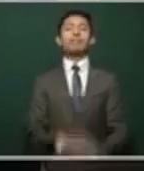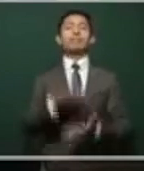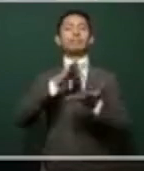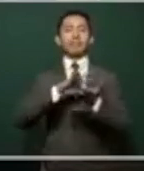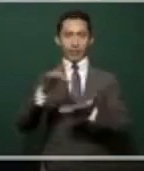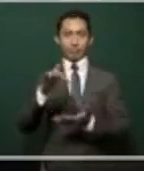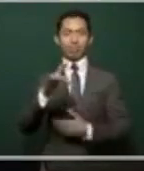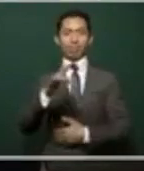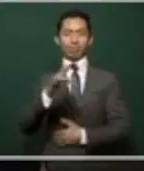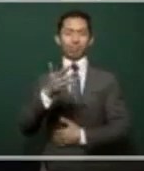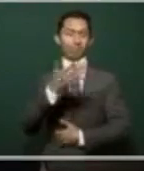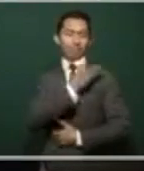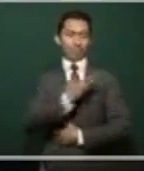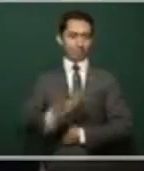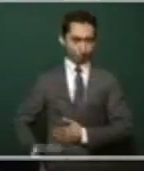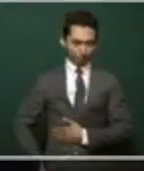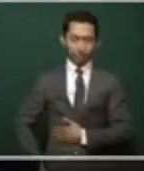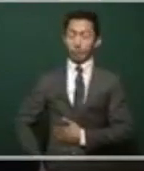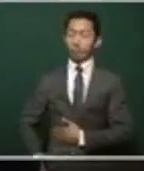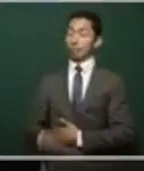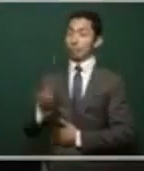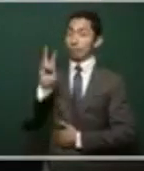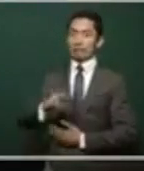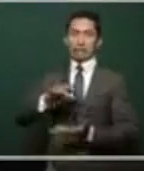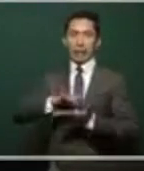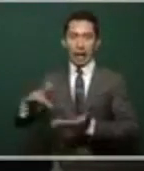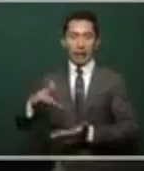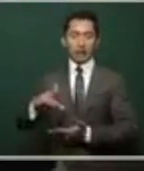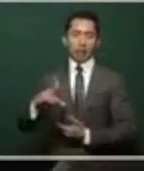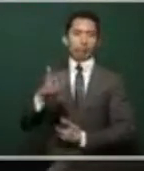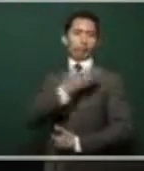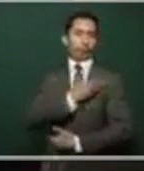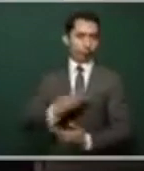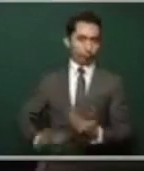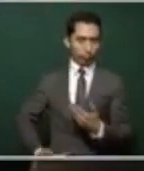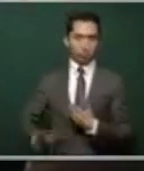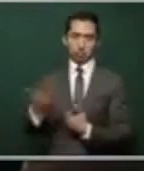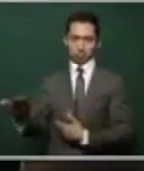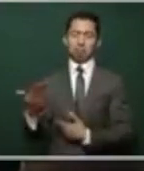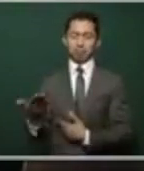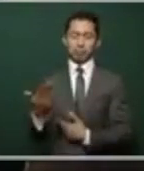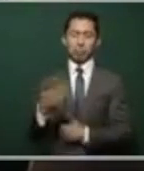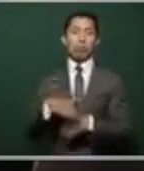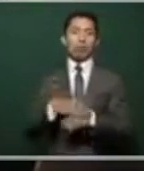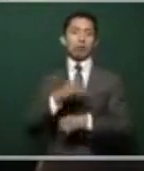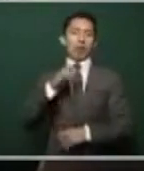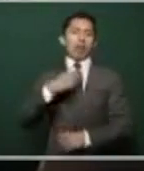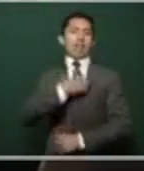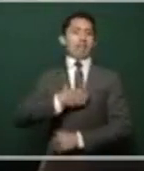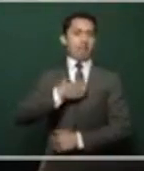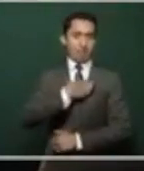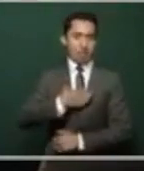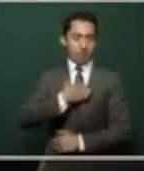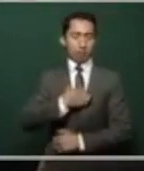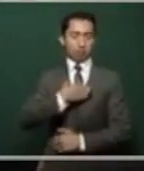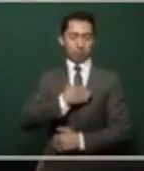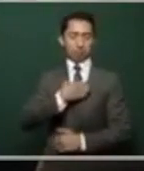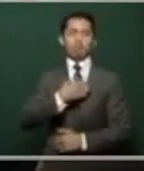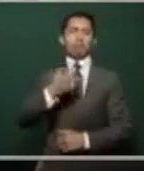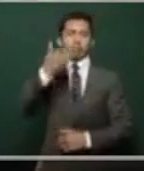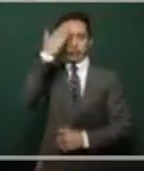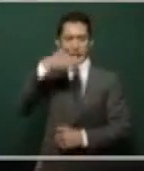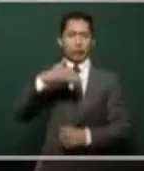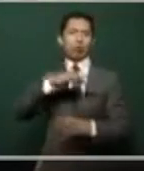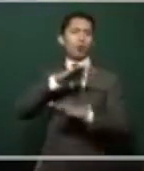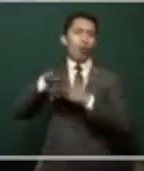presidente. De verdad, muchísimas gracias, señor presidente. Es un gusto para un servidor y a nombre de todos